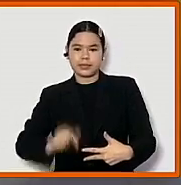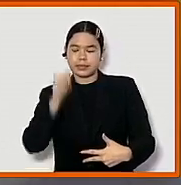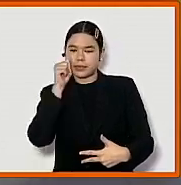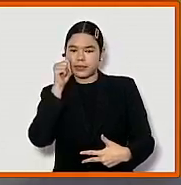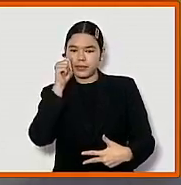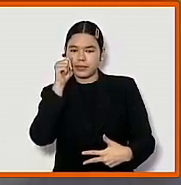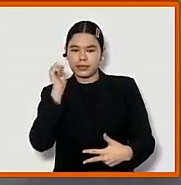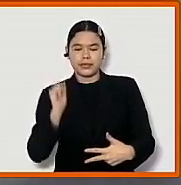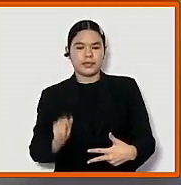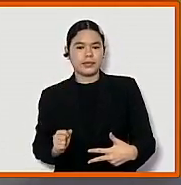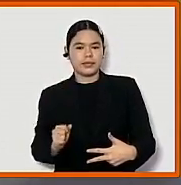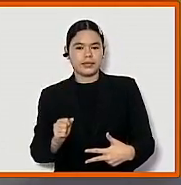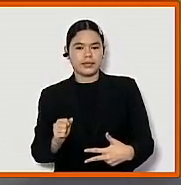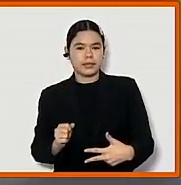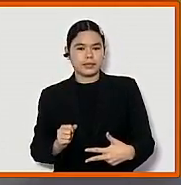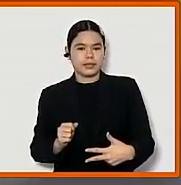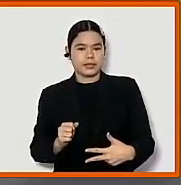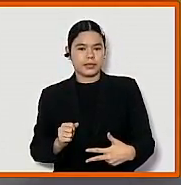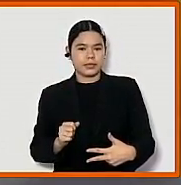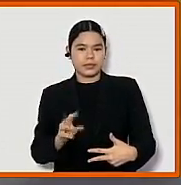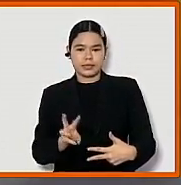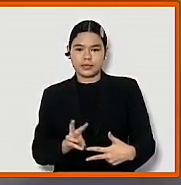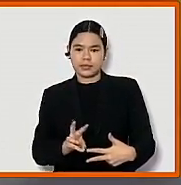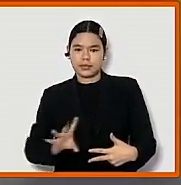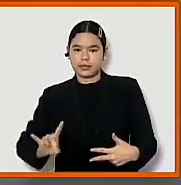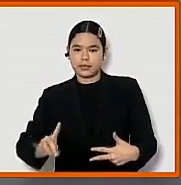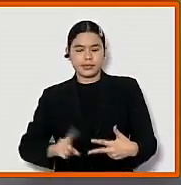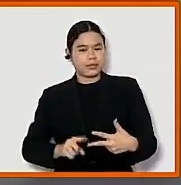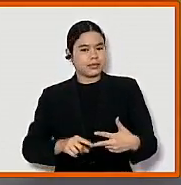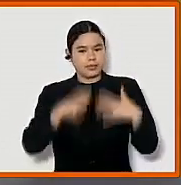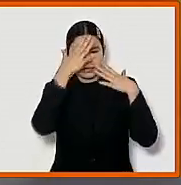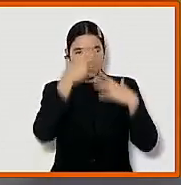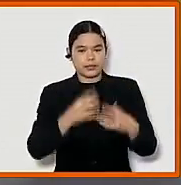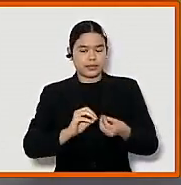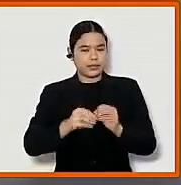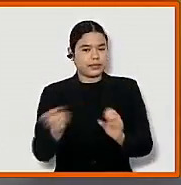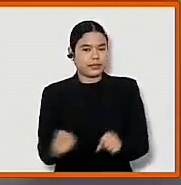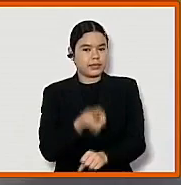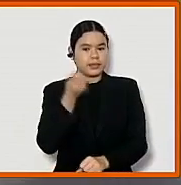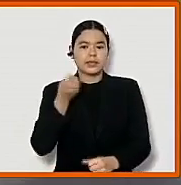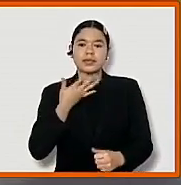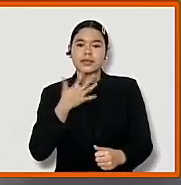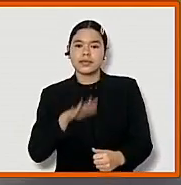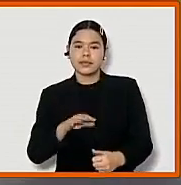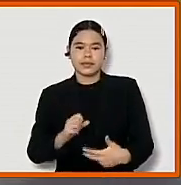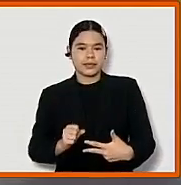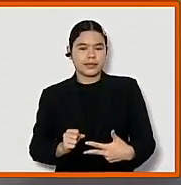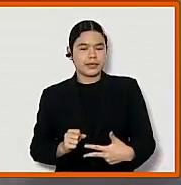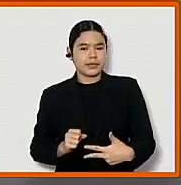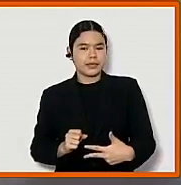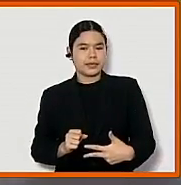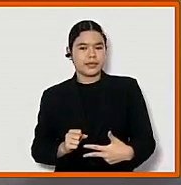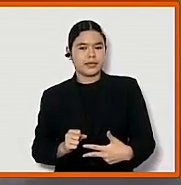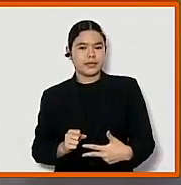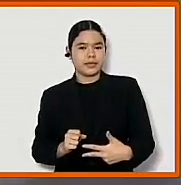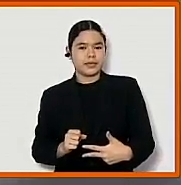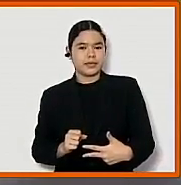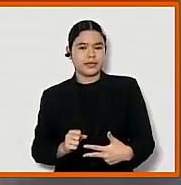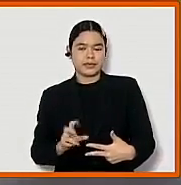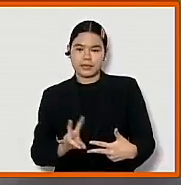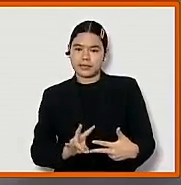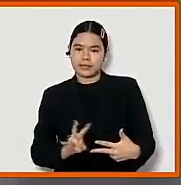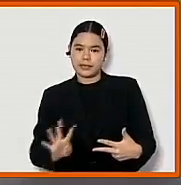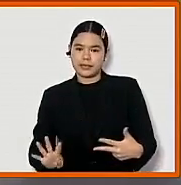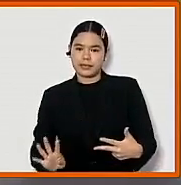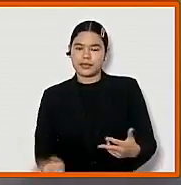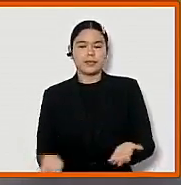atentos. Este es el 68. Tercer y decisivo número ganador, muchísima suerte. Este es el